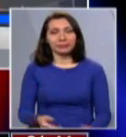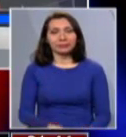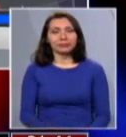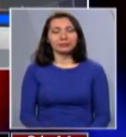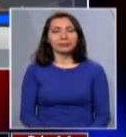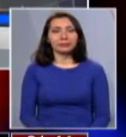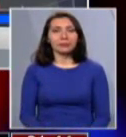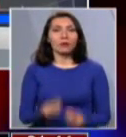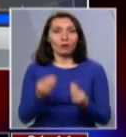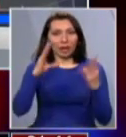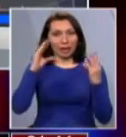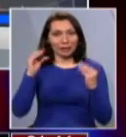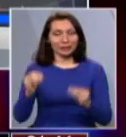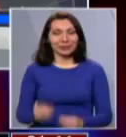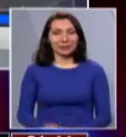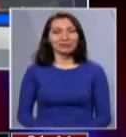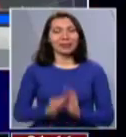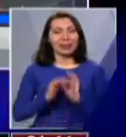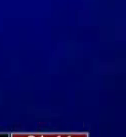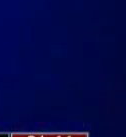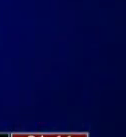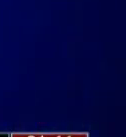una buena noche gracias